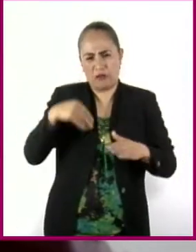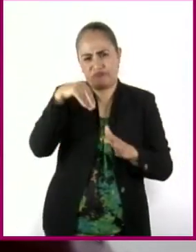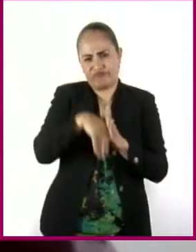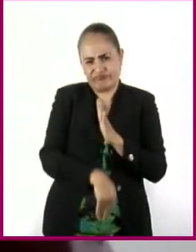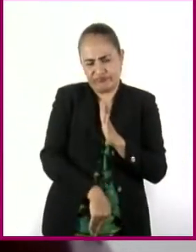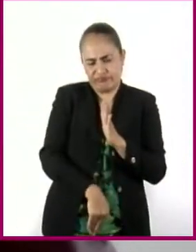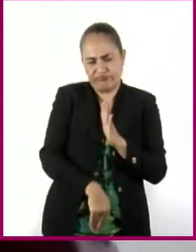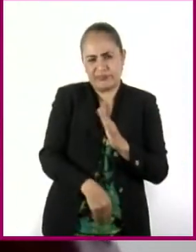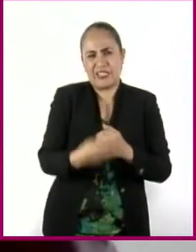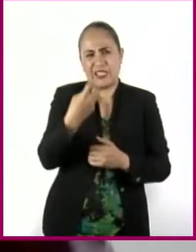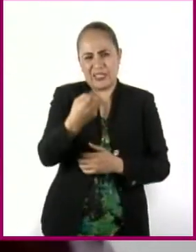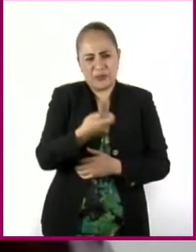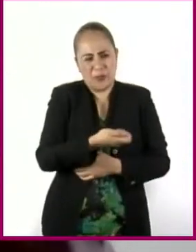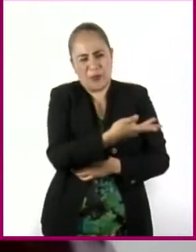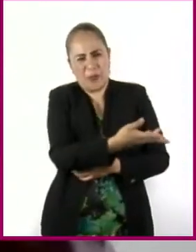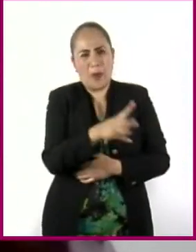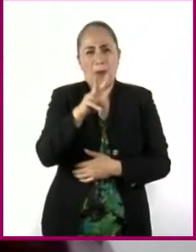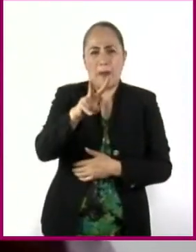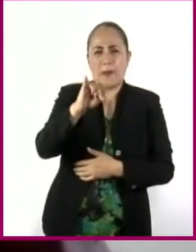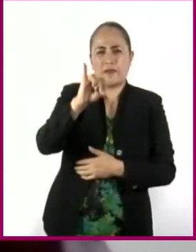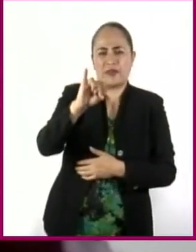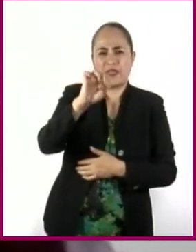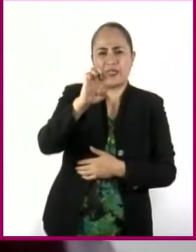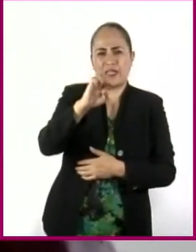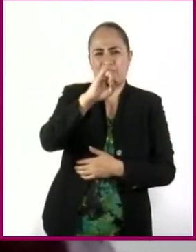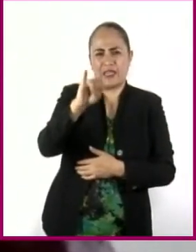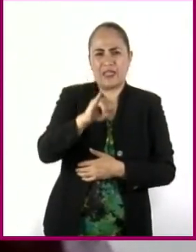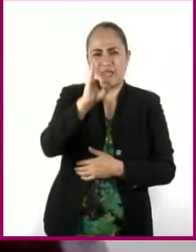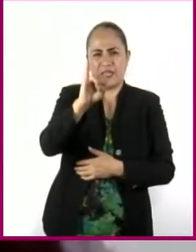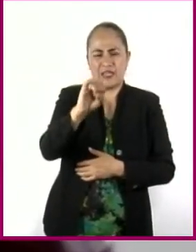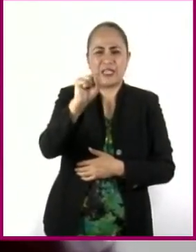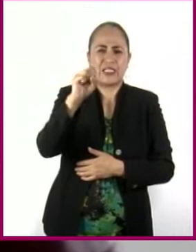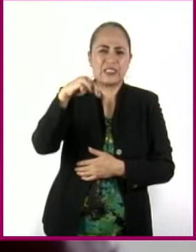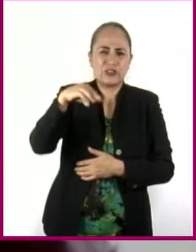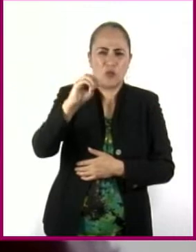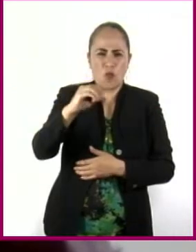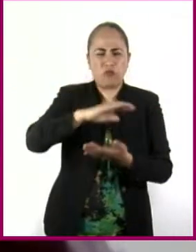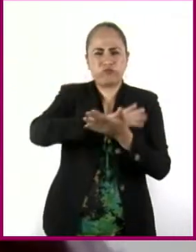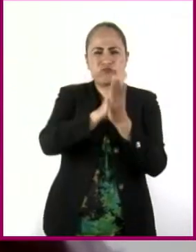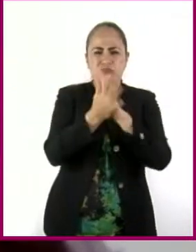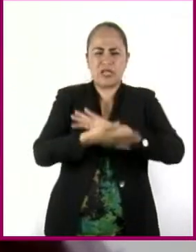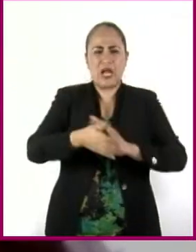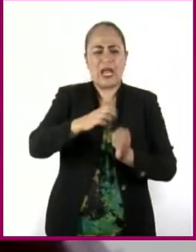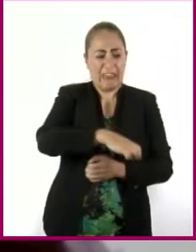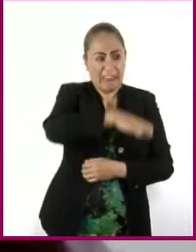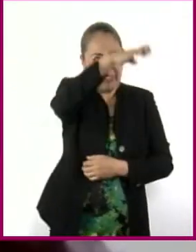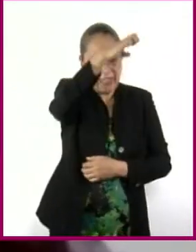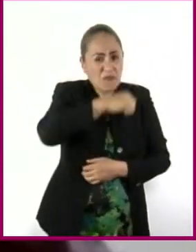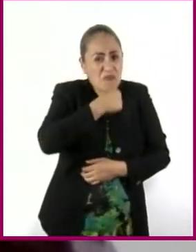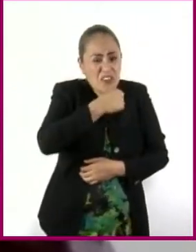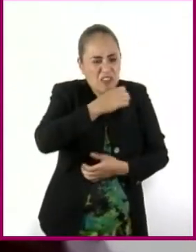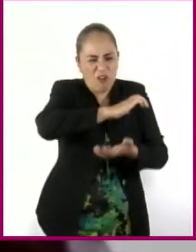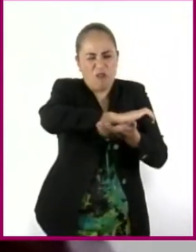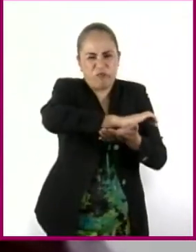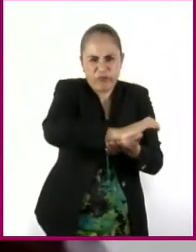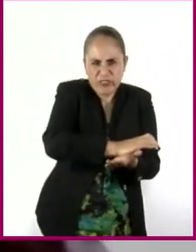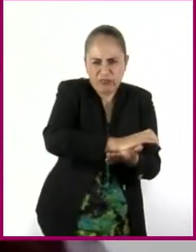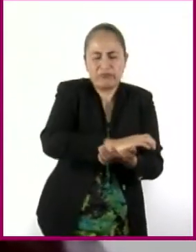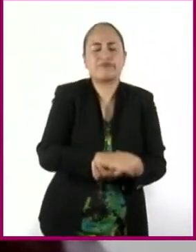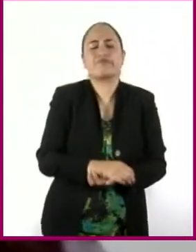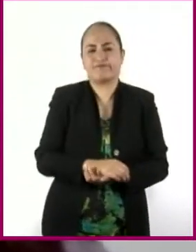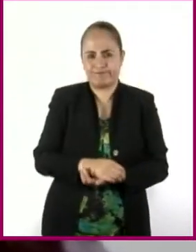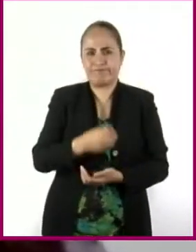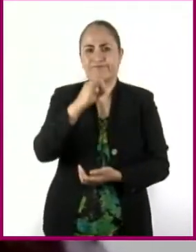le denominamos viejismo, que es la discriminación por edad, ¿sí? Y está en el sentido de pensar